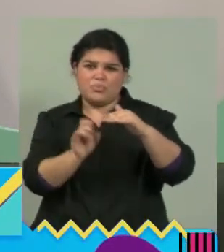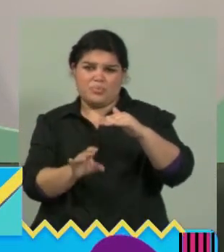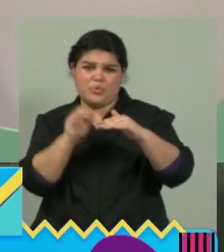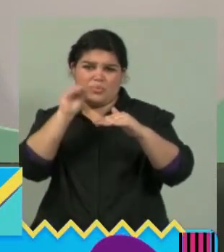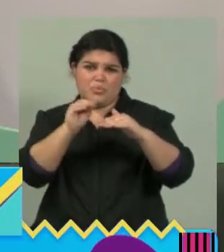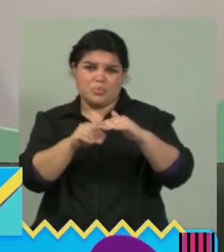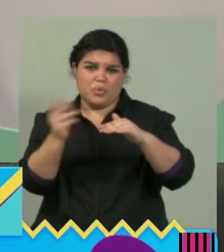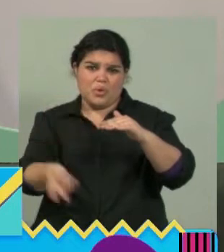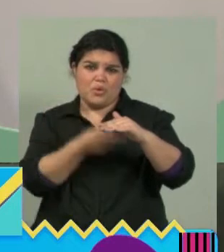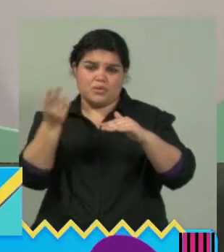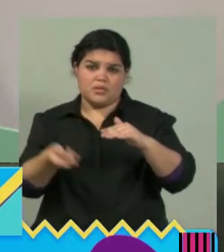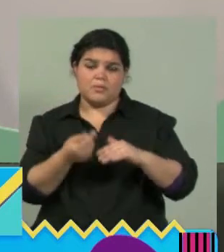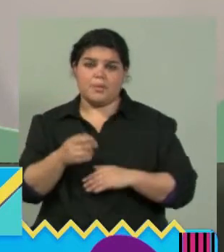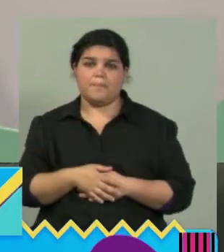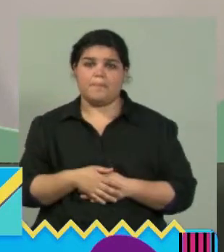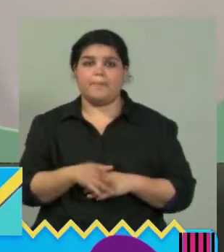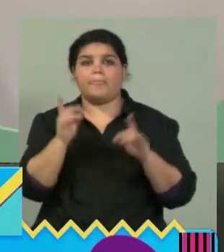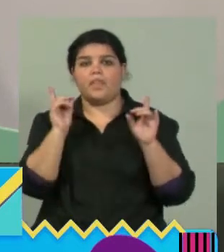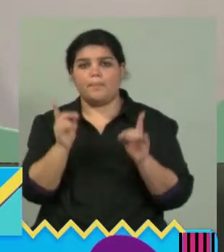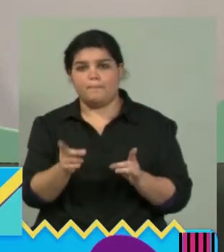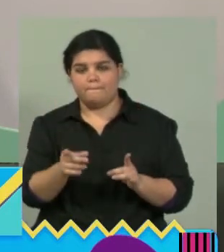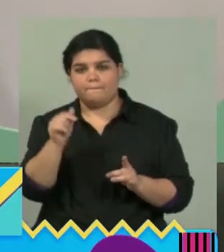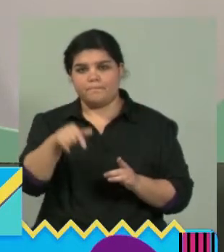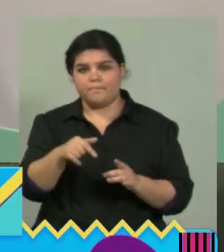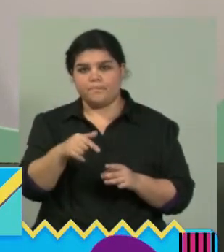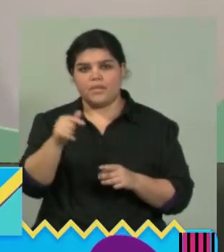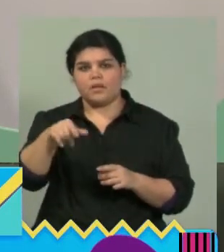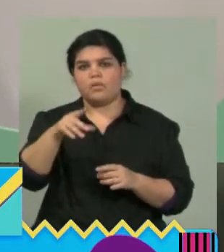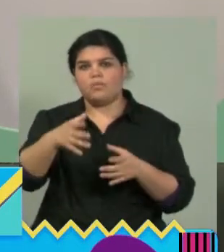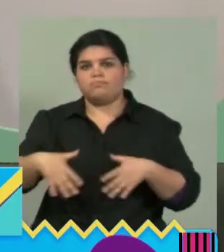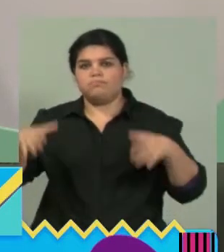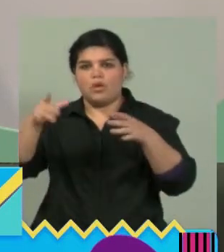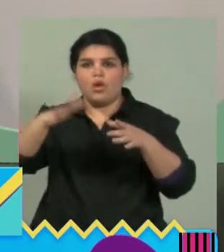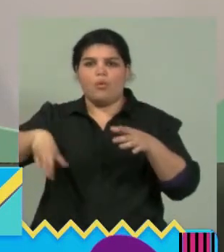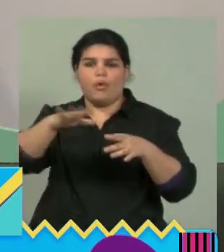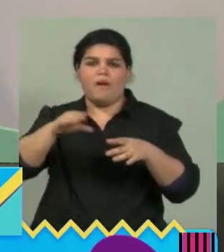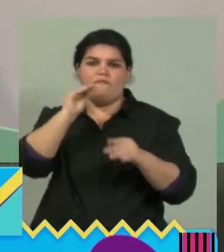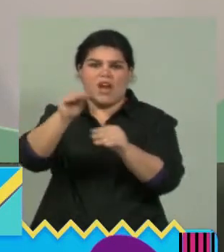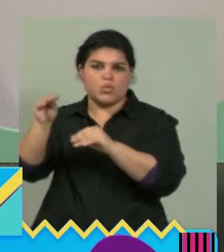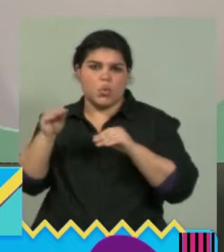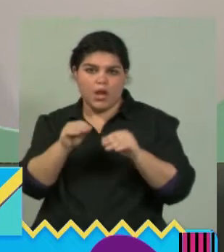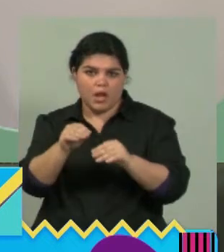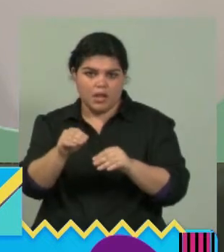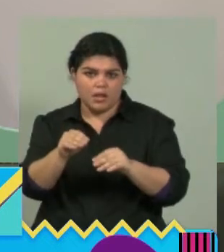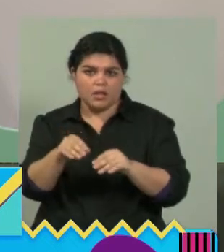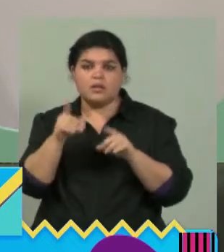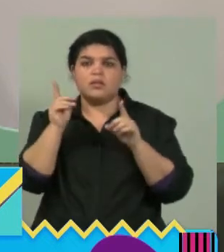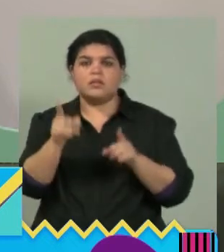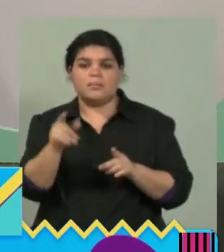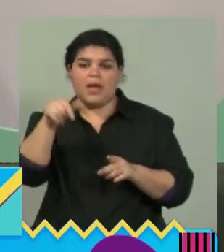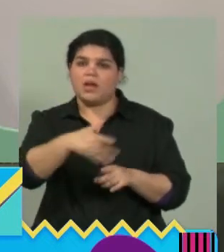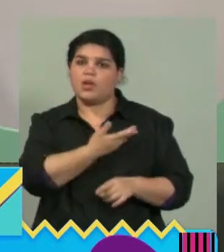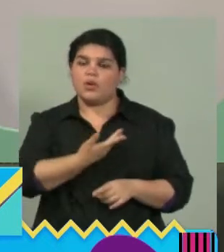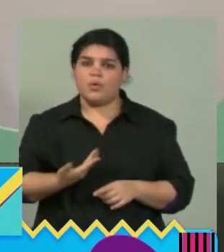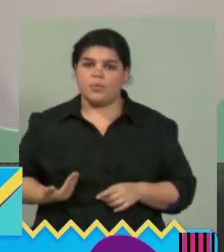un montón de espacios que tenemos en los alrededores de la ciudad que son eternos basurales. Entonces, me parece que hay muchas cosas en las cuales el gobierno tiene